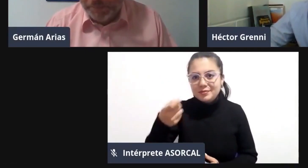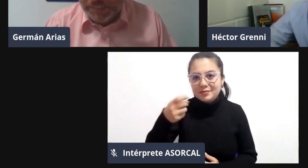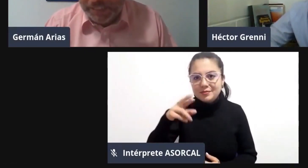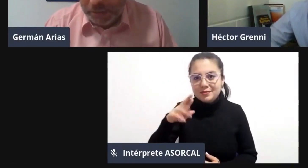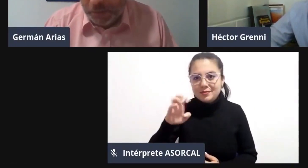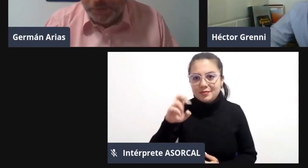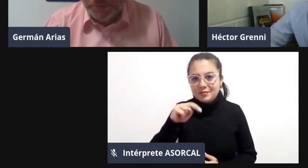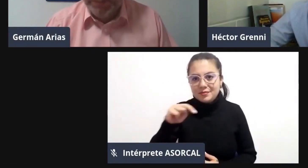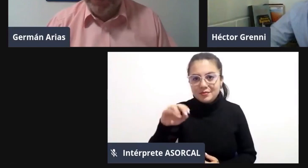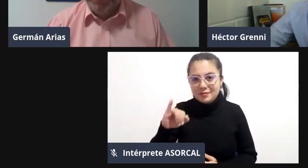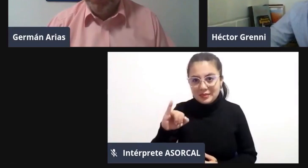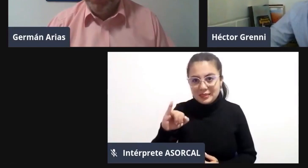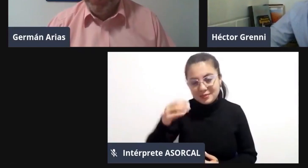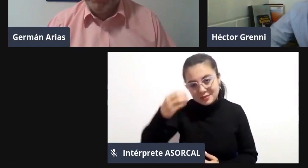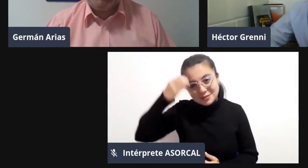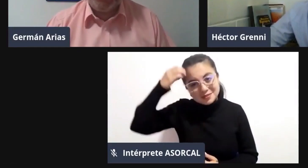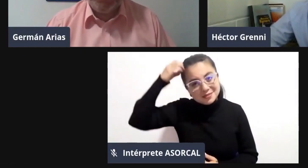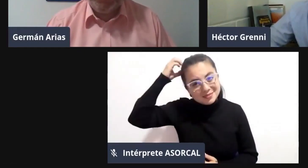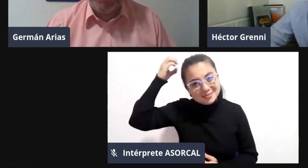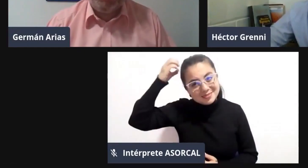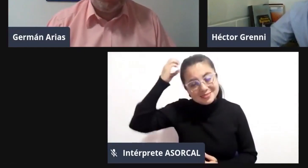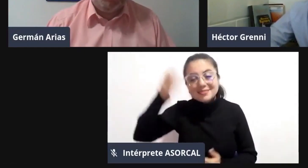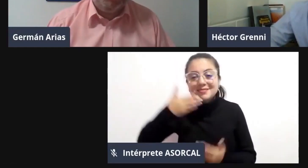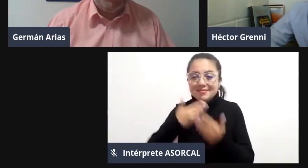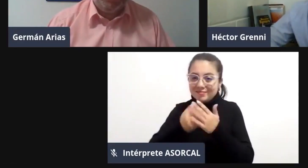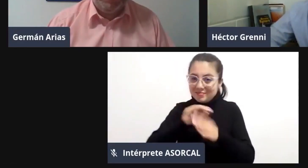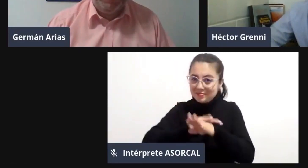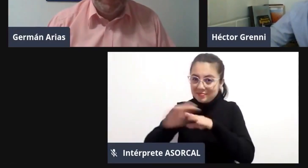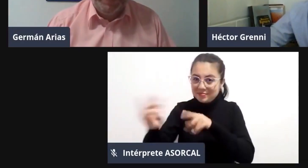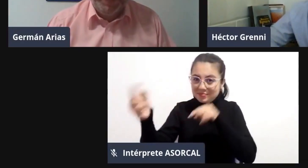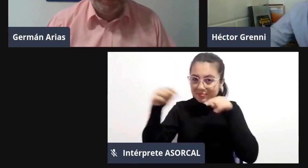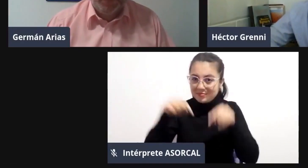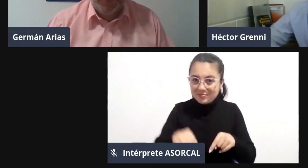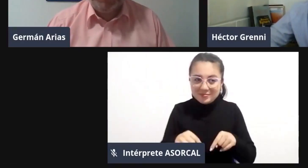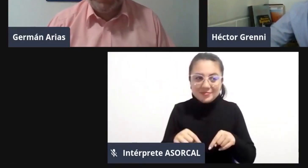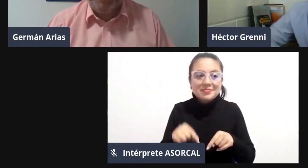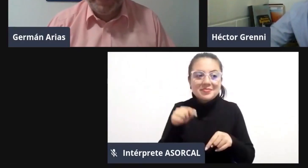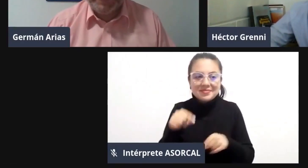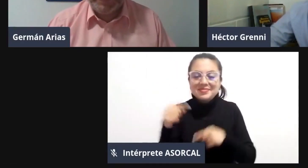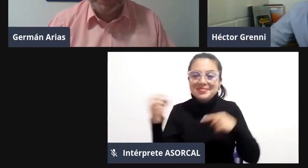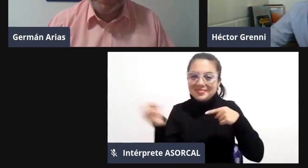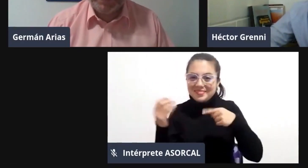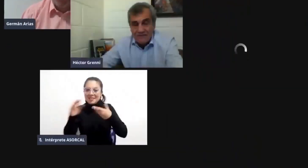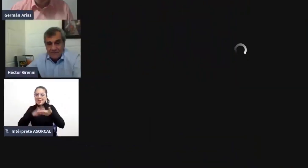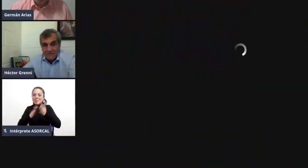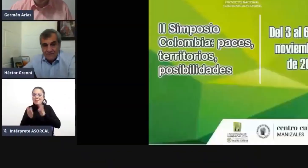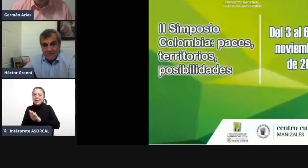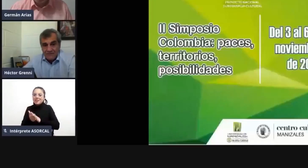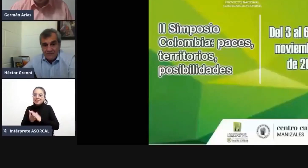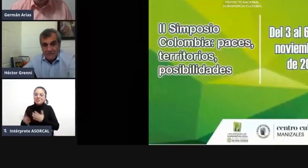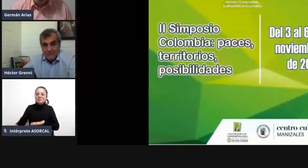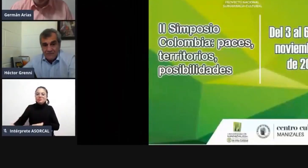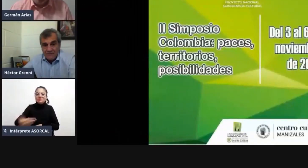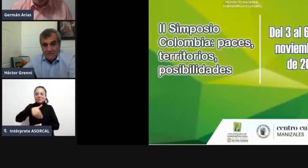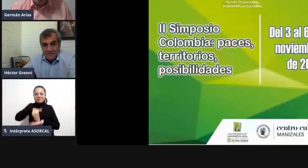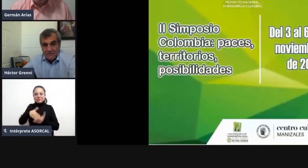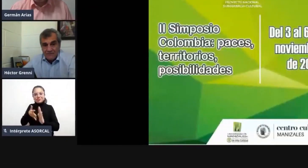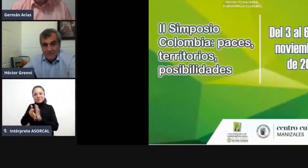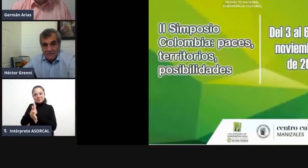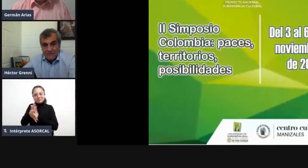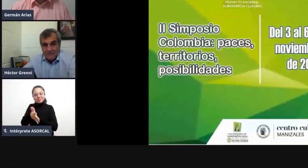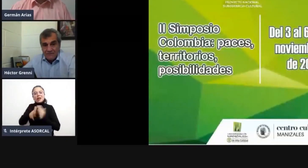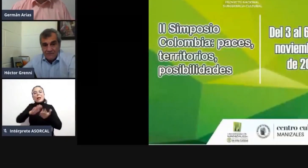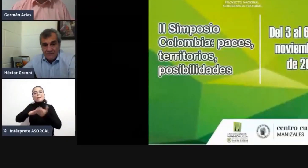nuestra invitación al segundo simposio La Paz se toma la palabra, Colombia, Paces, Territorios y